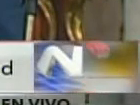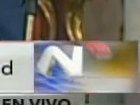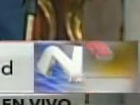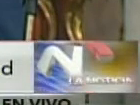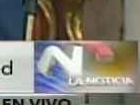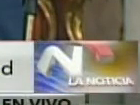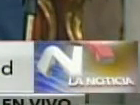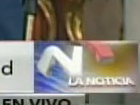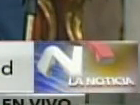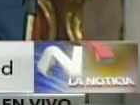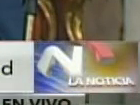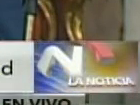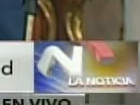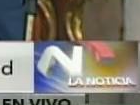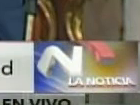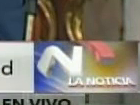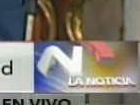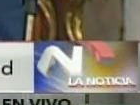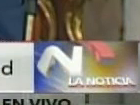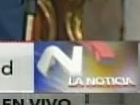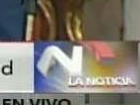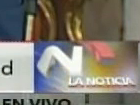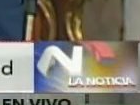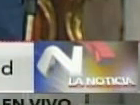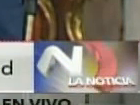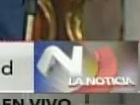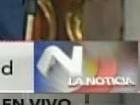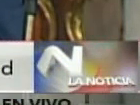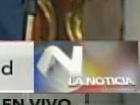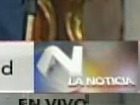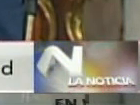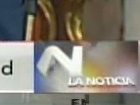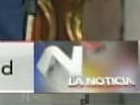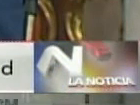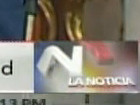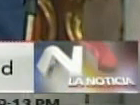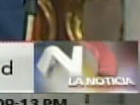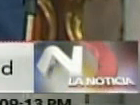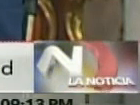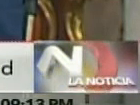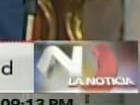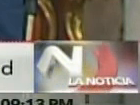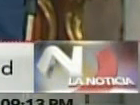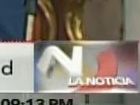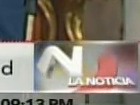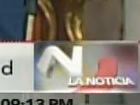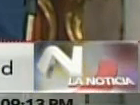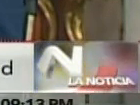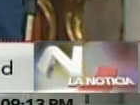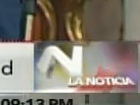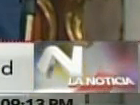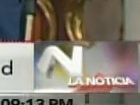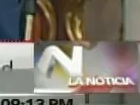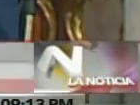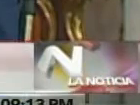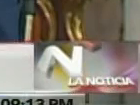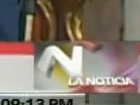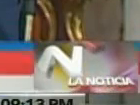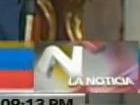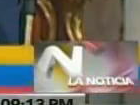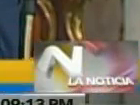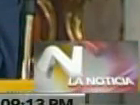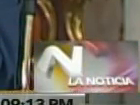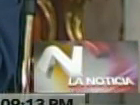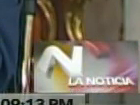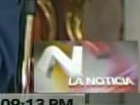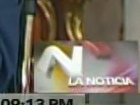pública y privada para satisfacer necesidades del desarrollo industrial. Eulogio del Pino, comentarios sobre esto y después Pérez Abad, por favor. Sí,